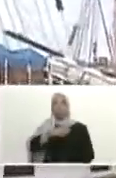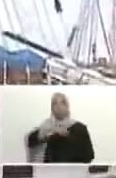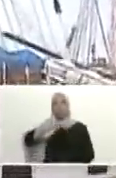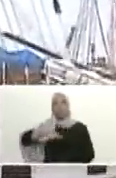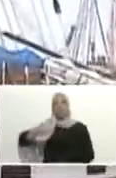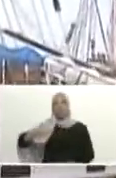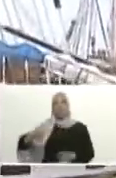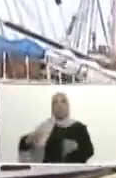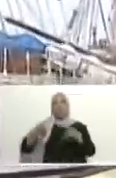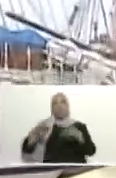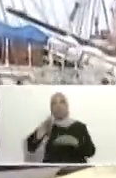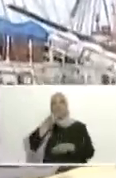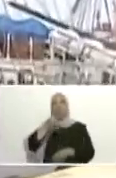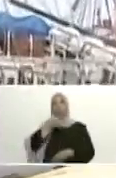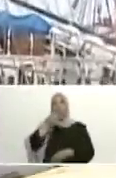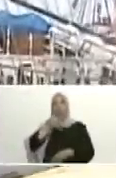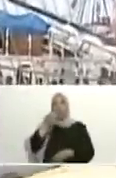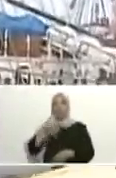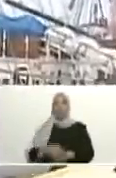mar. Venceremos. Muy buenas tardes.